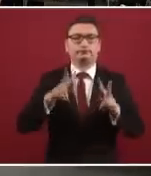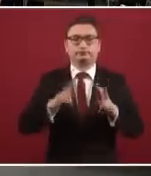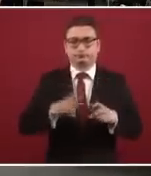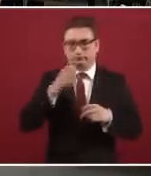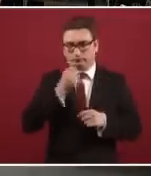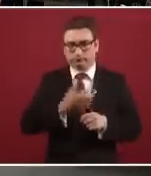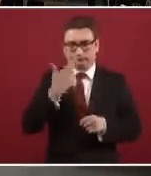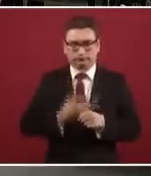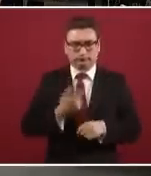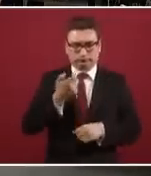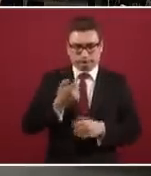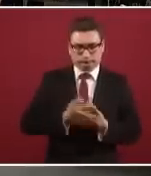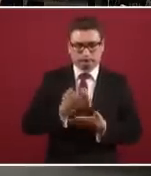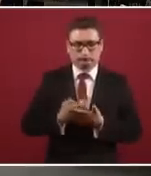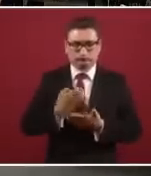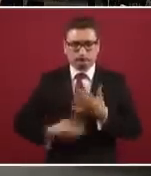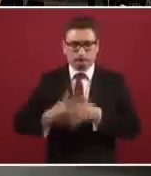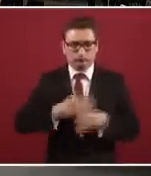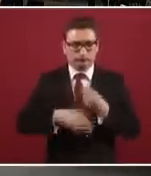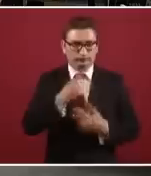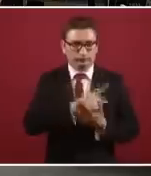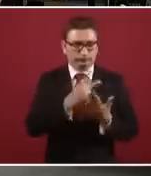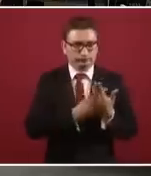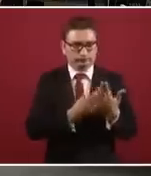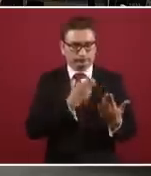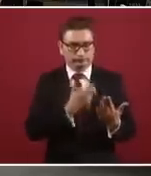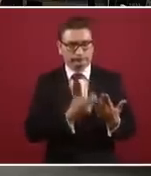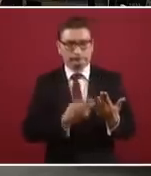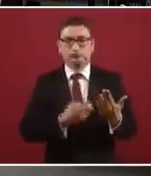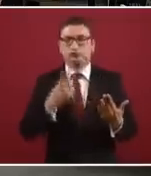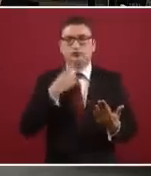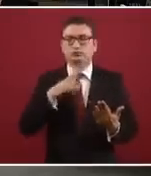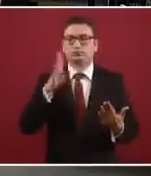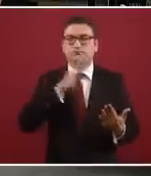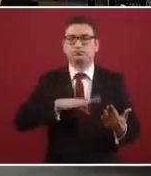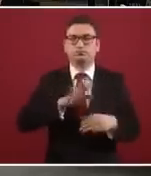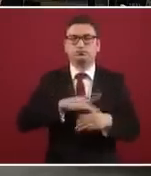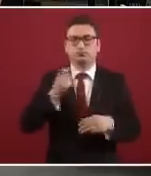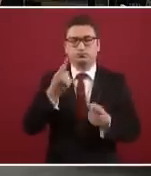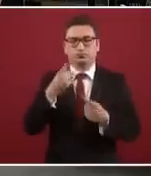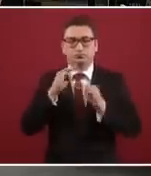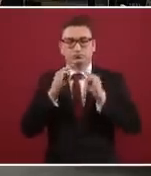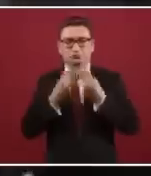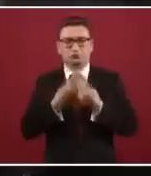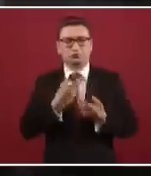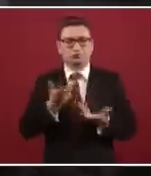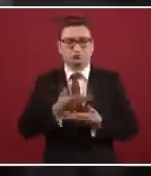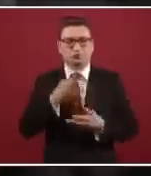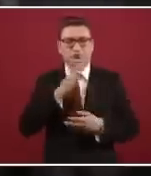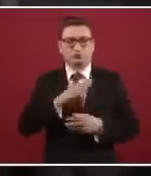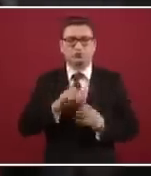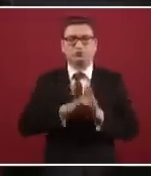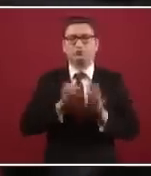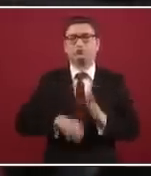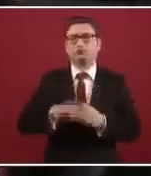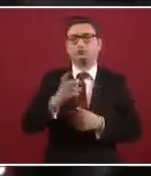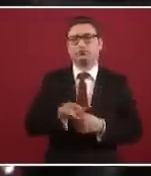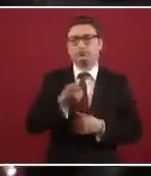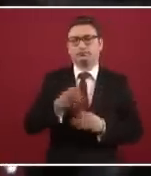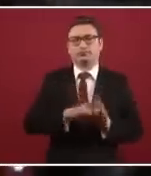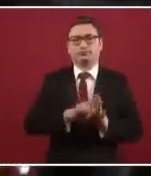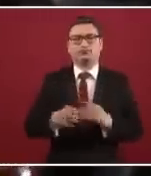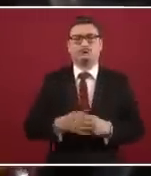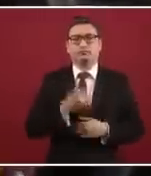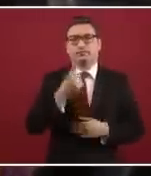Secretaría de Economía, estos programas que están siendo mal usados por los contrabandistas, hay por ejemplo, le pongo un ejemplo,